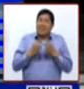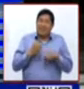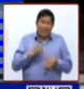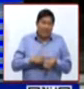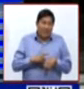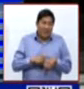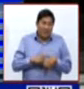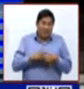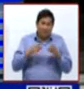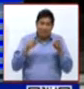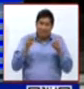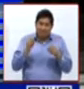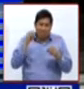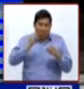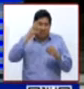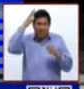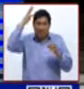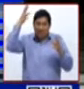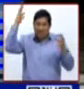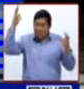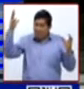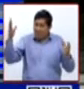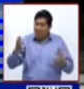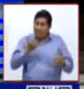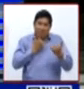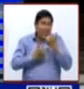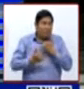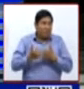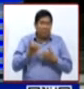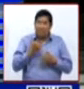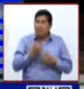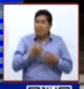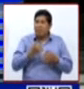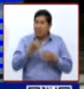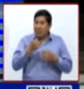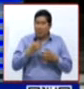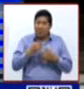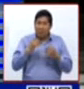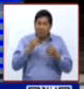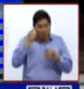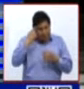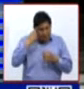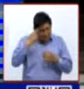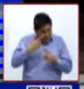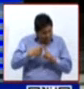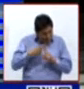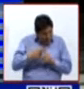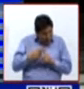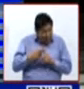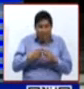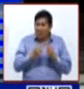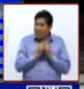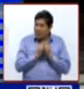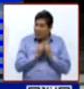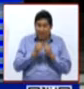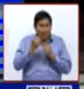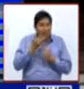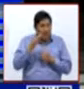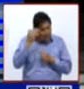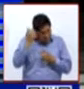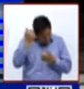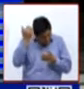momento kármico, que había que recibir, ver esta luna roja con buenos pensamientos, sin estar con cosas malas en la